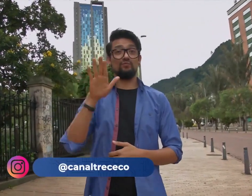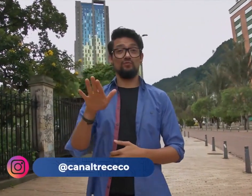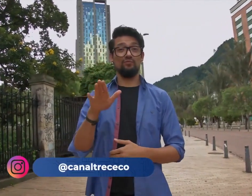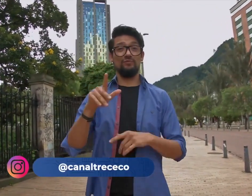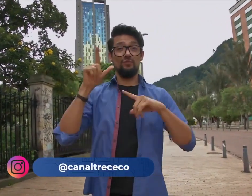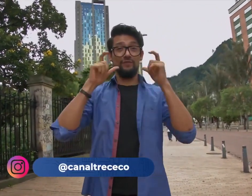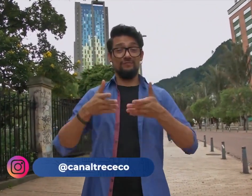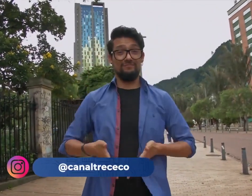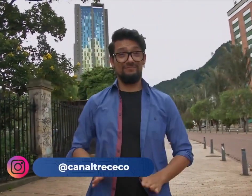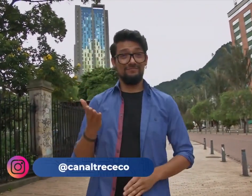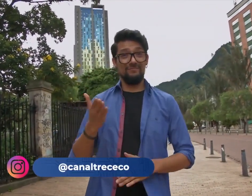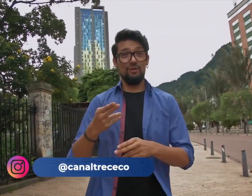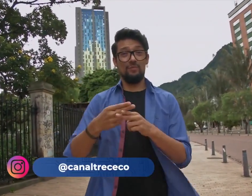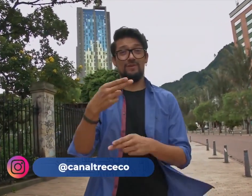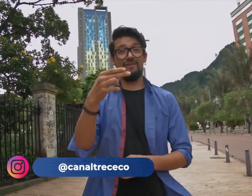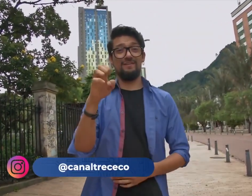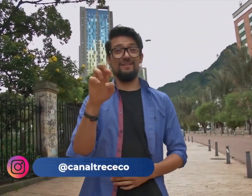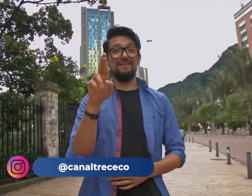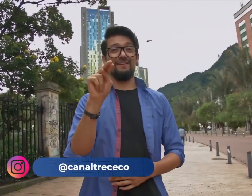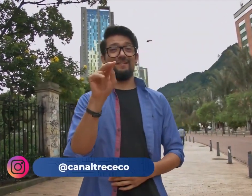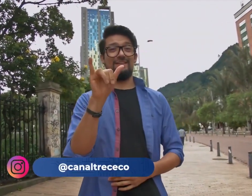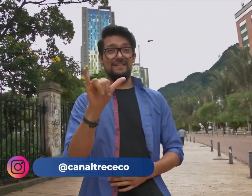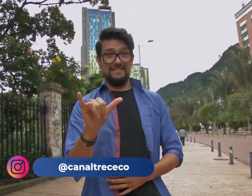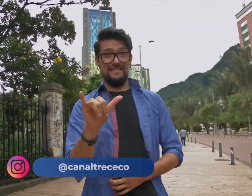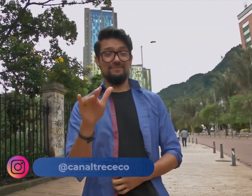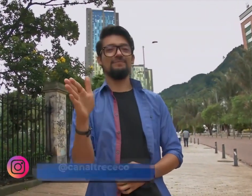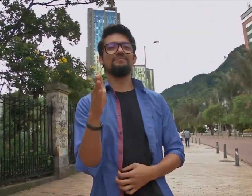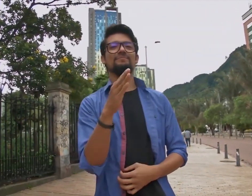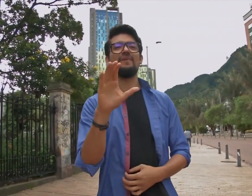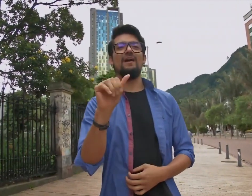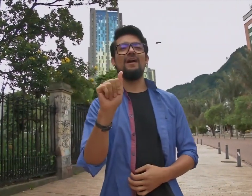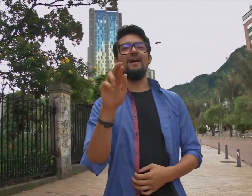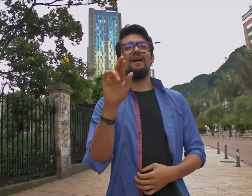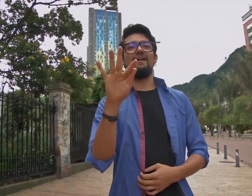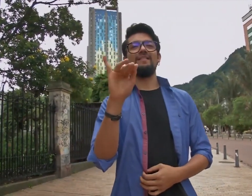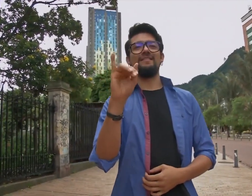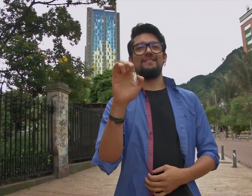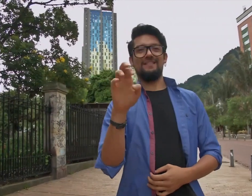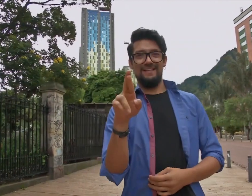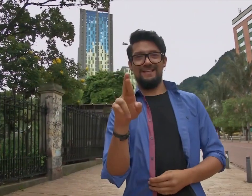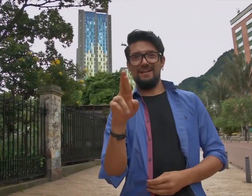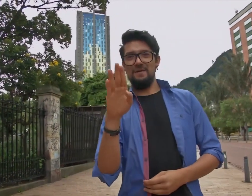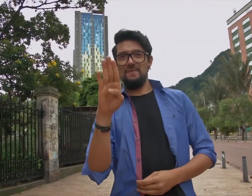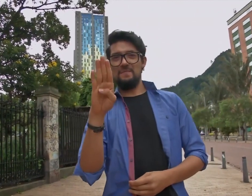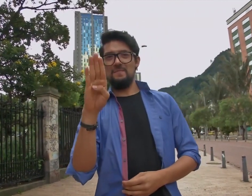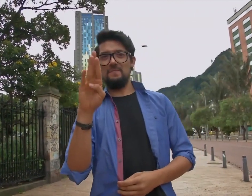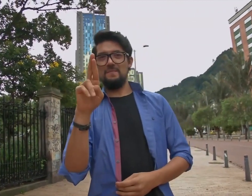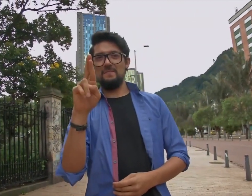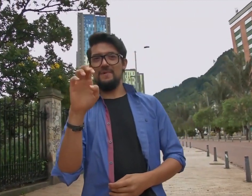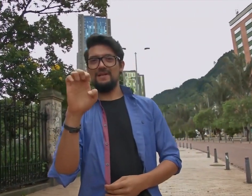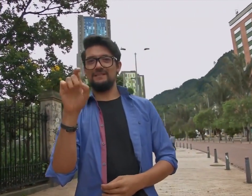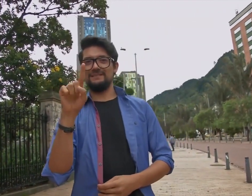fotógrafo francés y padre del reportaje Henri Cartier-Bresson afirmó